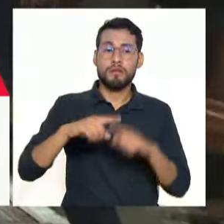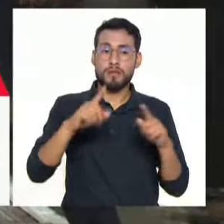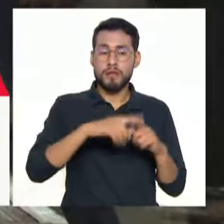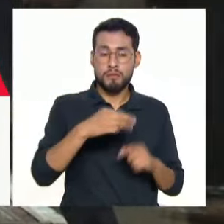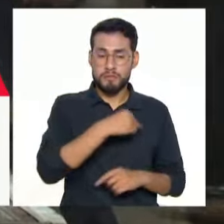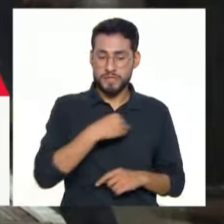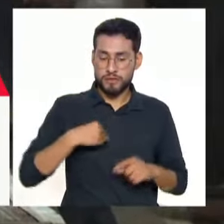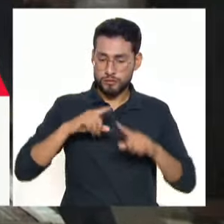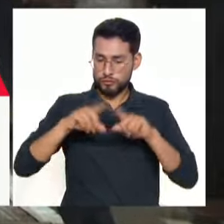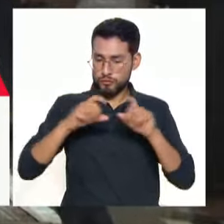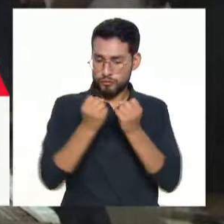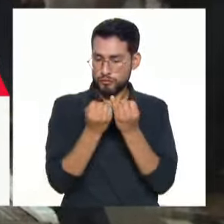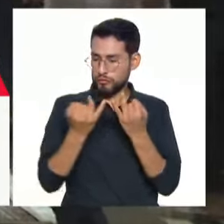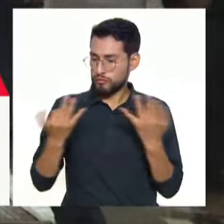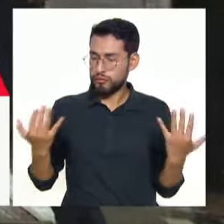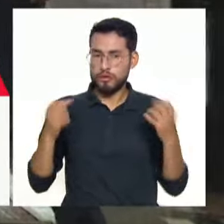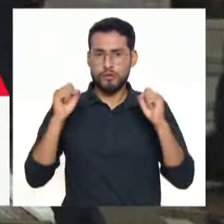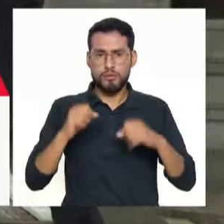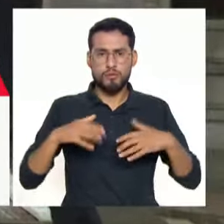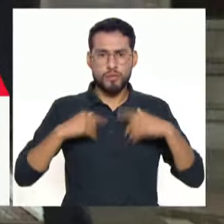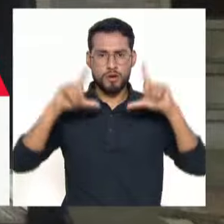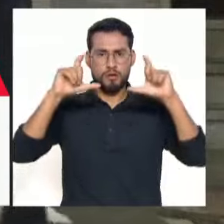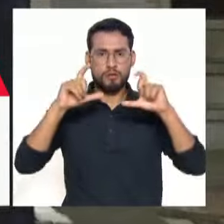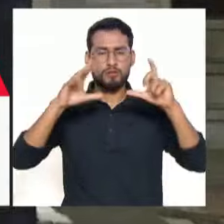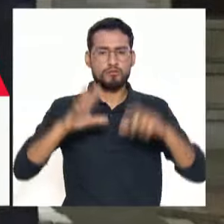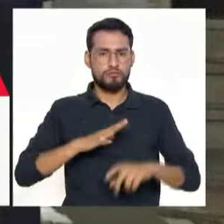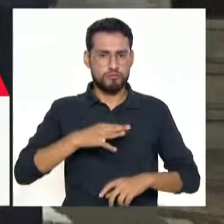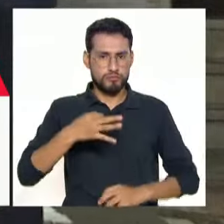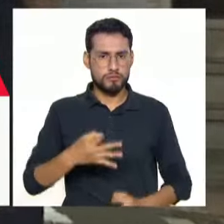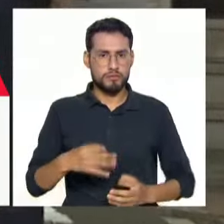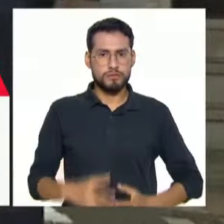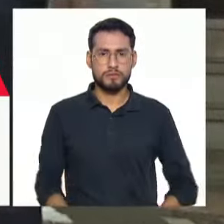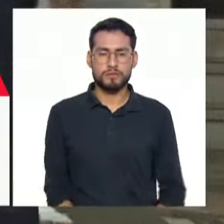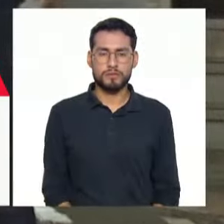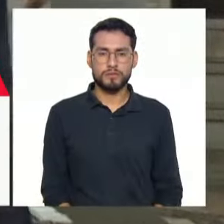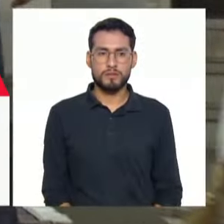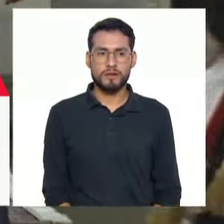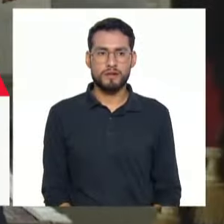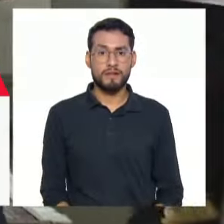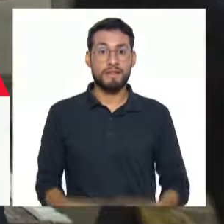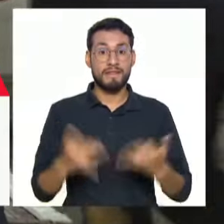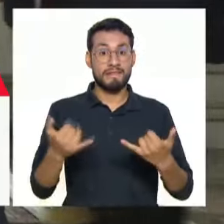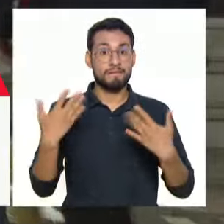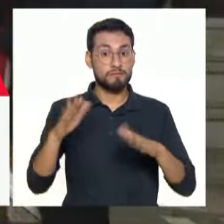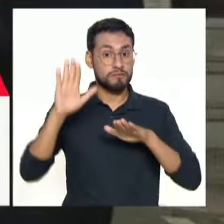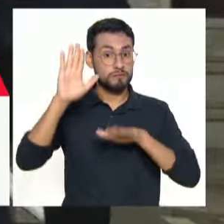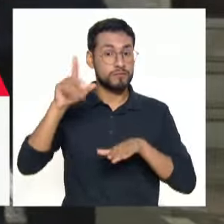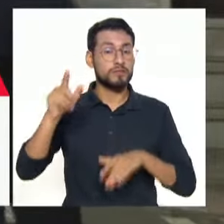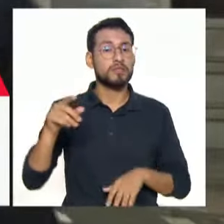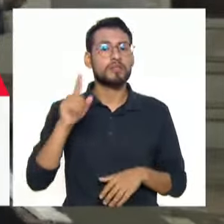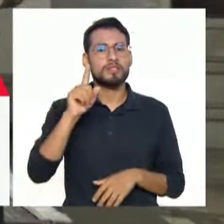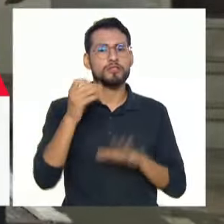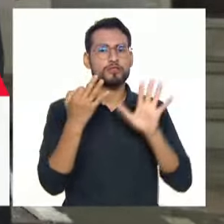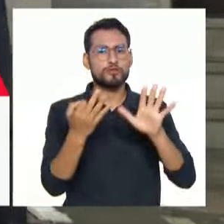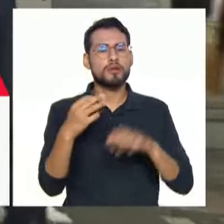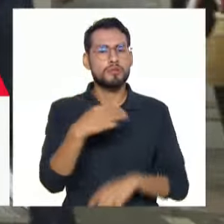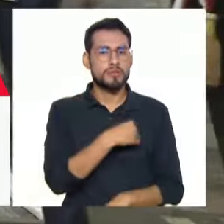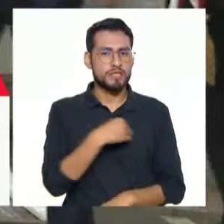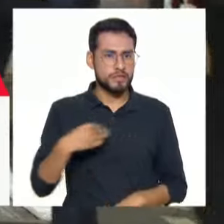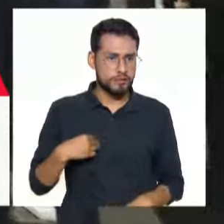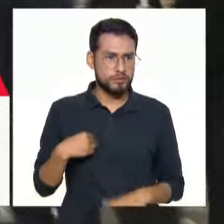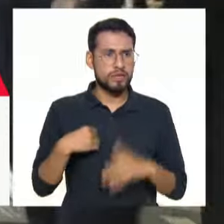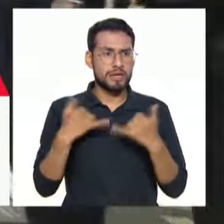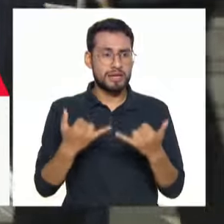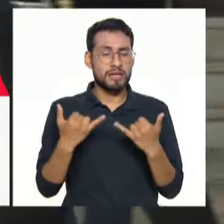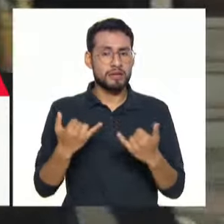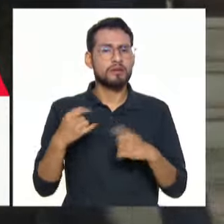de Estado a participar en la foto de estilo. Y de esta manera han quedado juramentados los 18 ministros que en